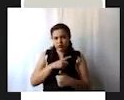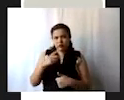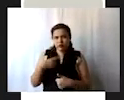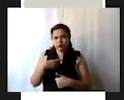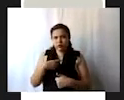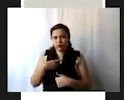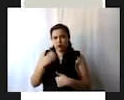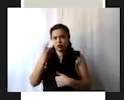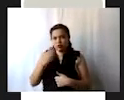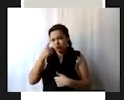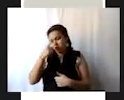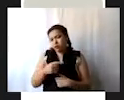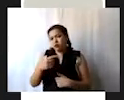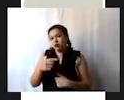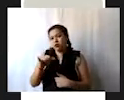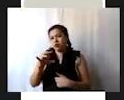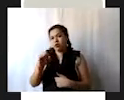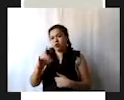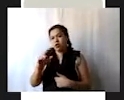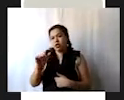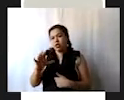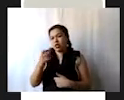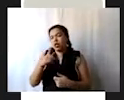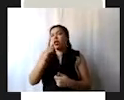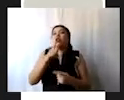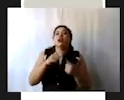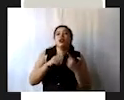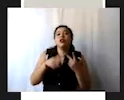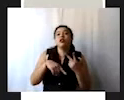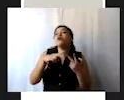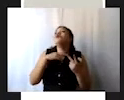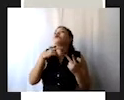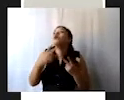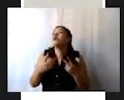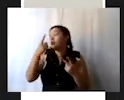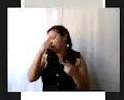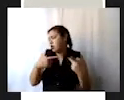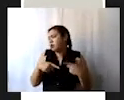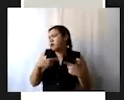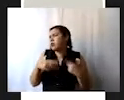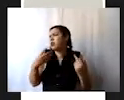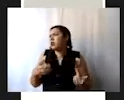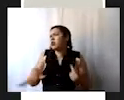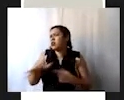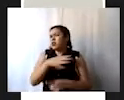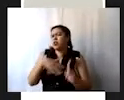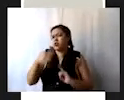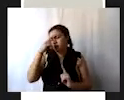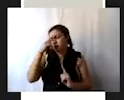hacer esta incidencia y poner luz y poner voz, sobre todo a aquellas personas en situación de